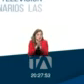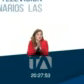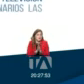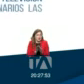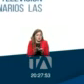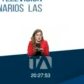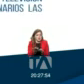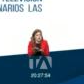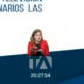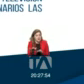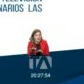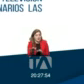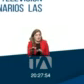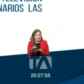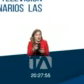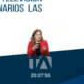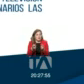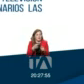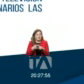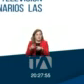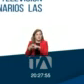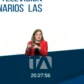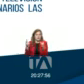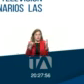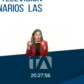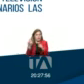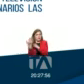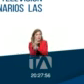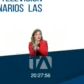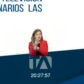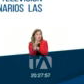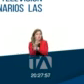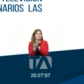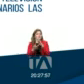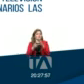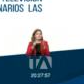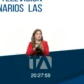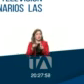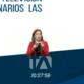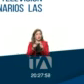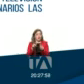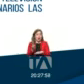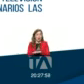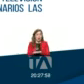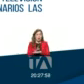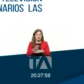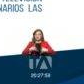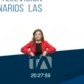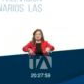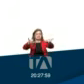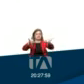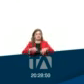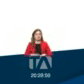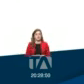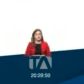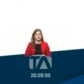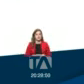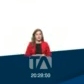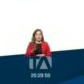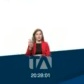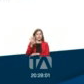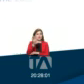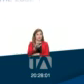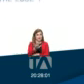prórroga para el plazo de operación de varias frecuencias de televisión ocasionando que los concesionarios las utilicen indefinidamente 45